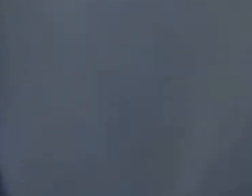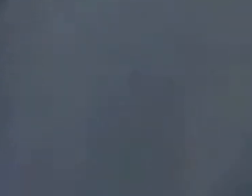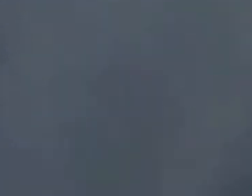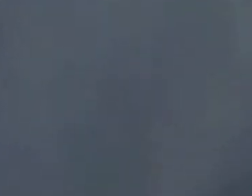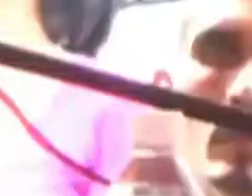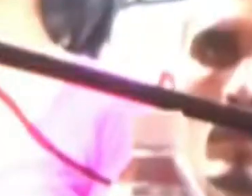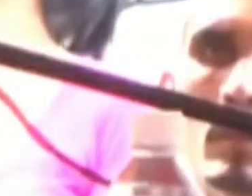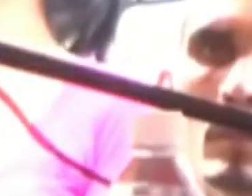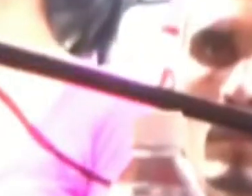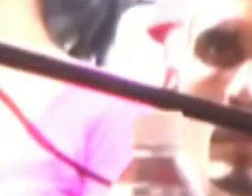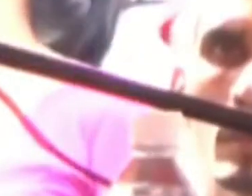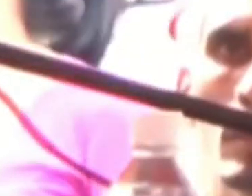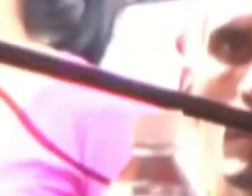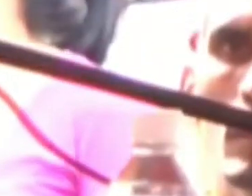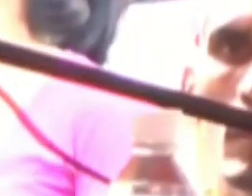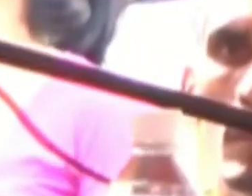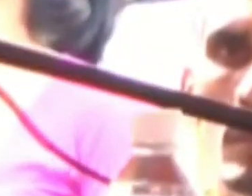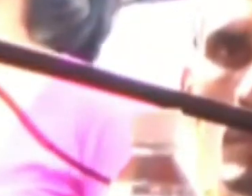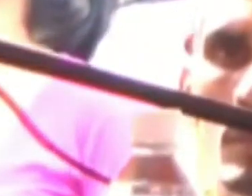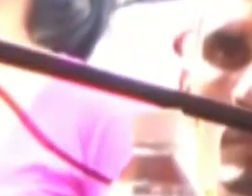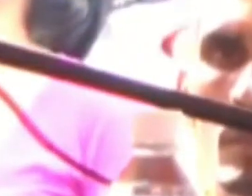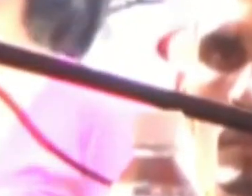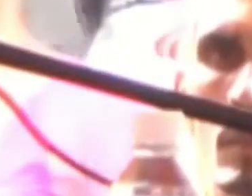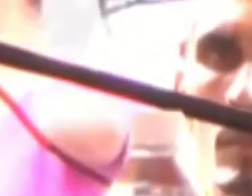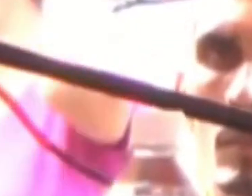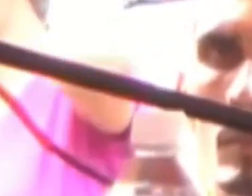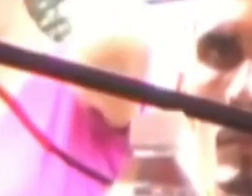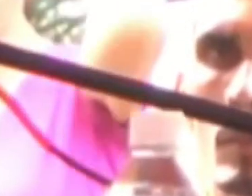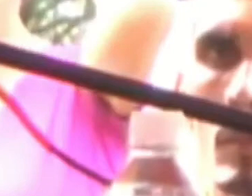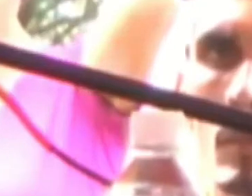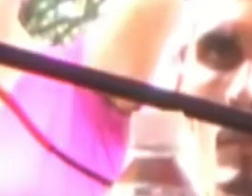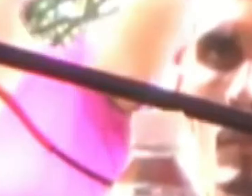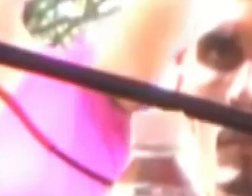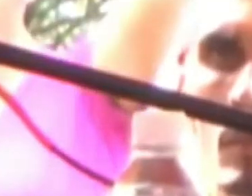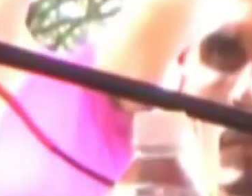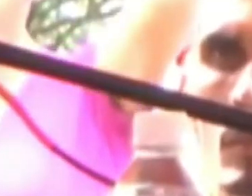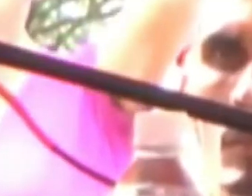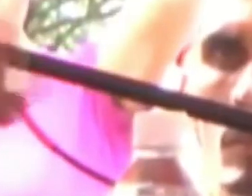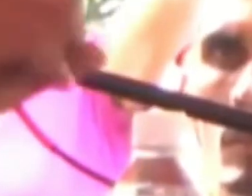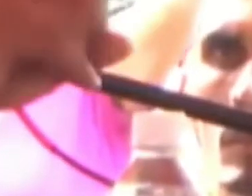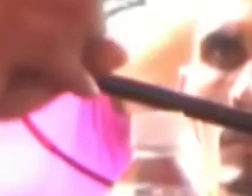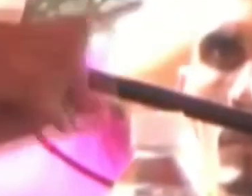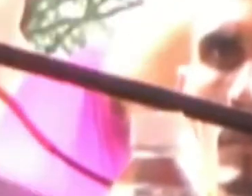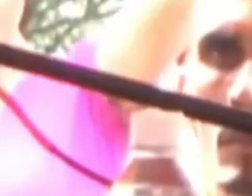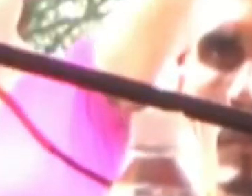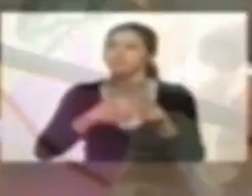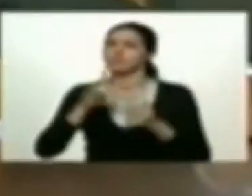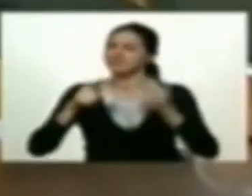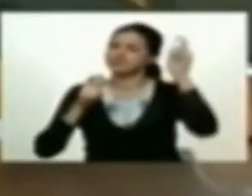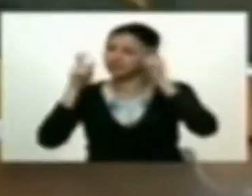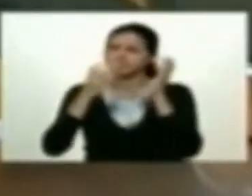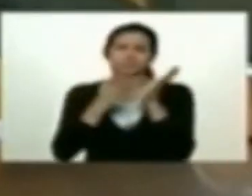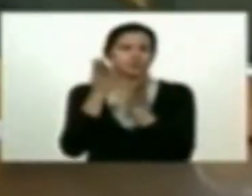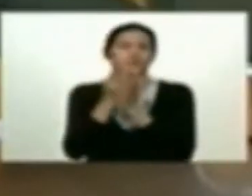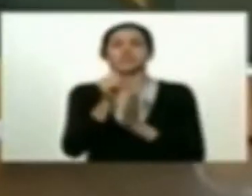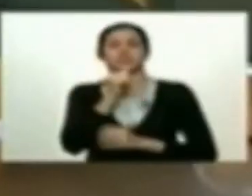partido socialista unido de venezuela parte de la directiva de la asamblea nacional y gobernador del estado anzoátegui y como